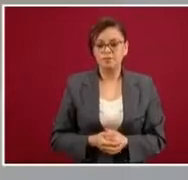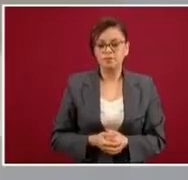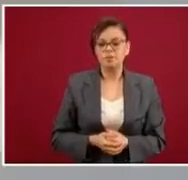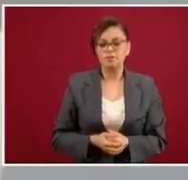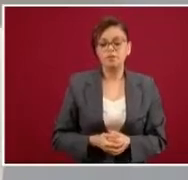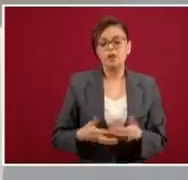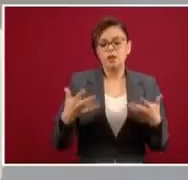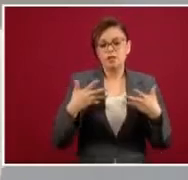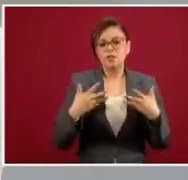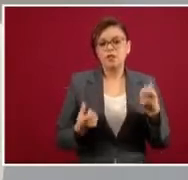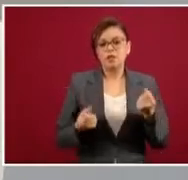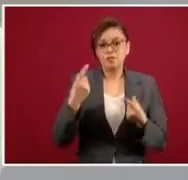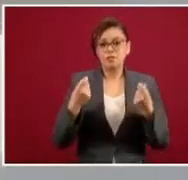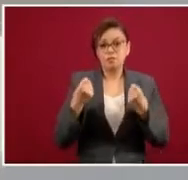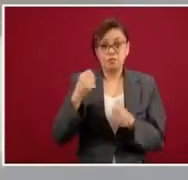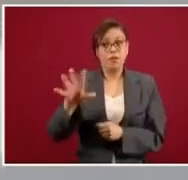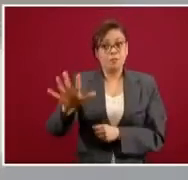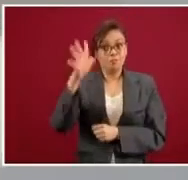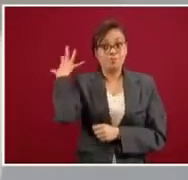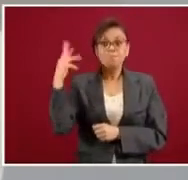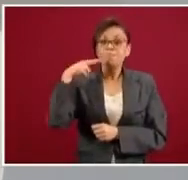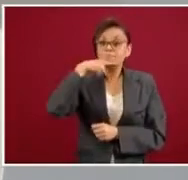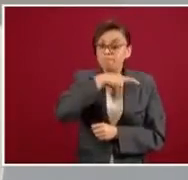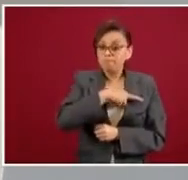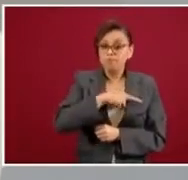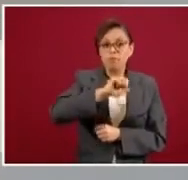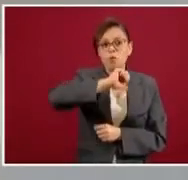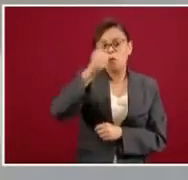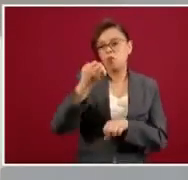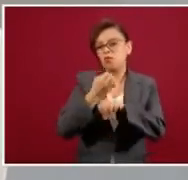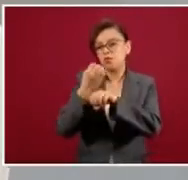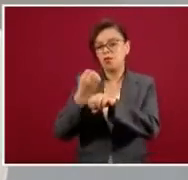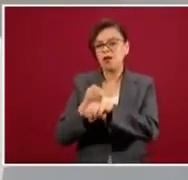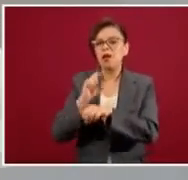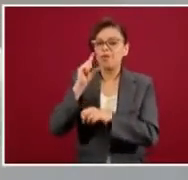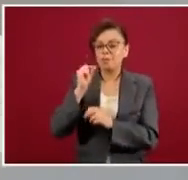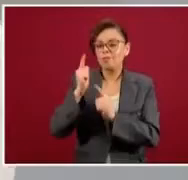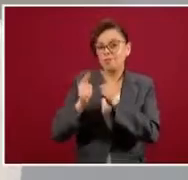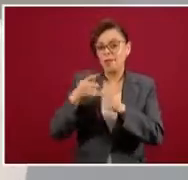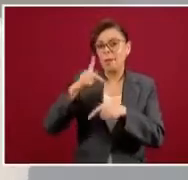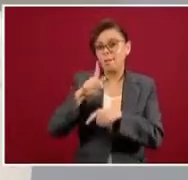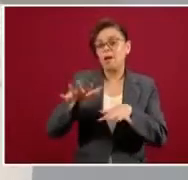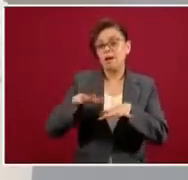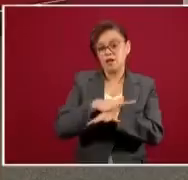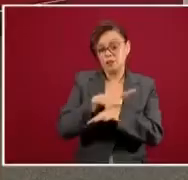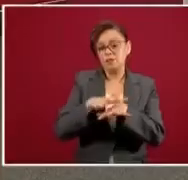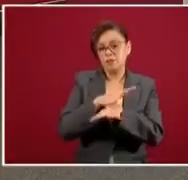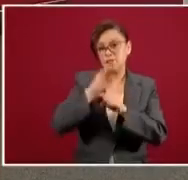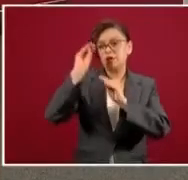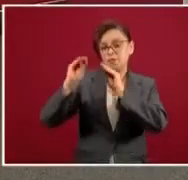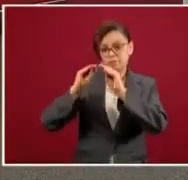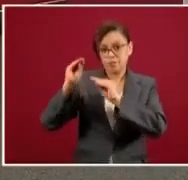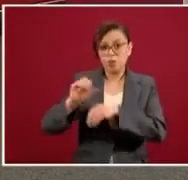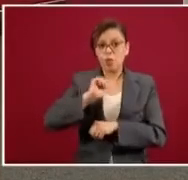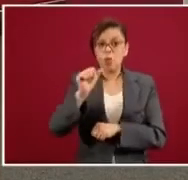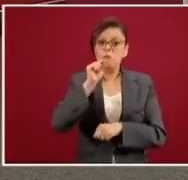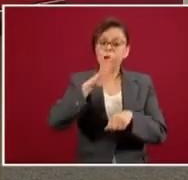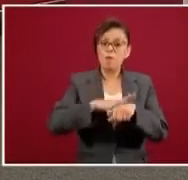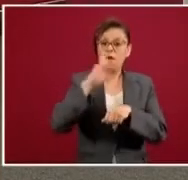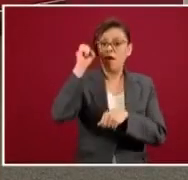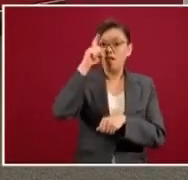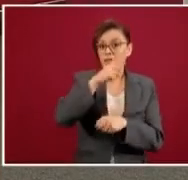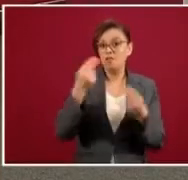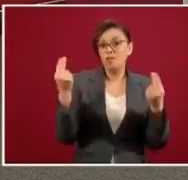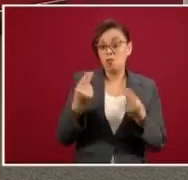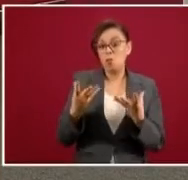velocidad. Algunos estados están más avanzados que otros, algunos planes de reconversión son más elaborados que otros y